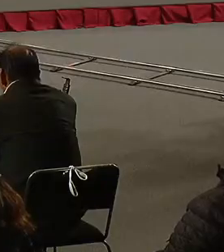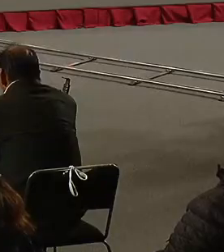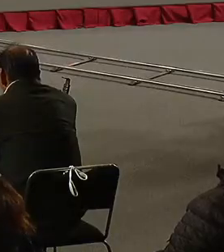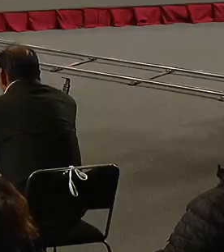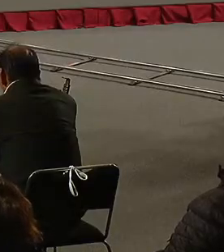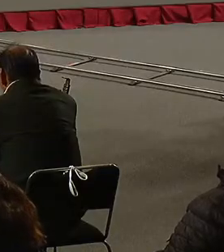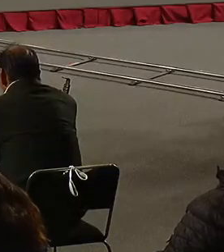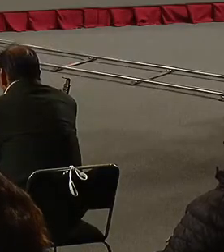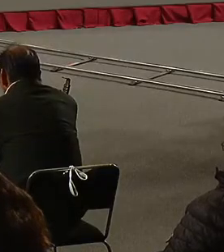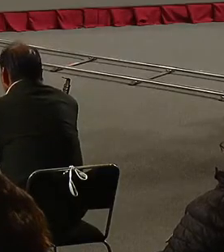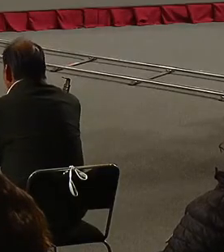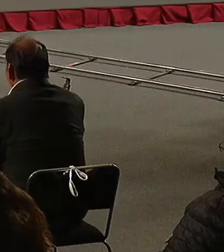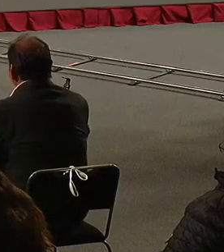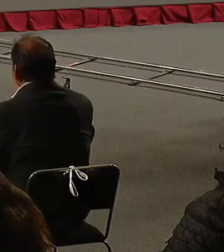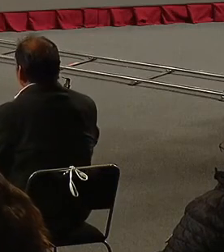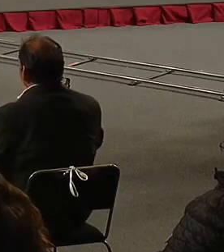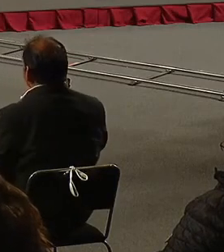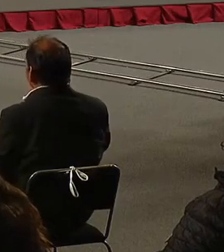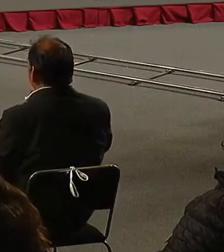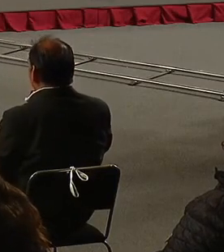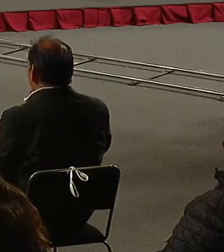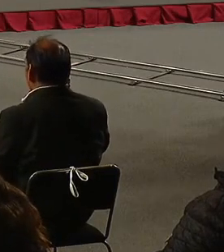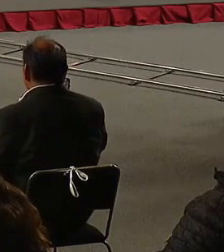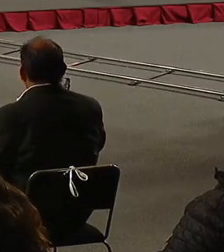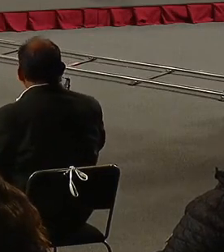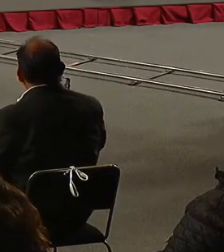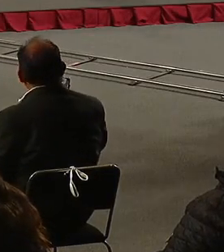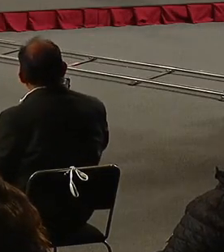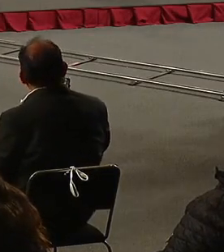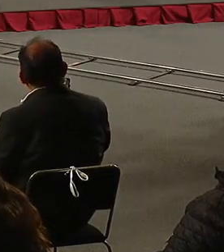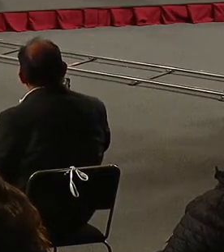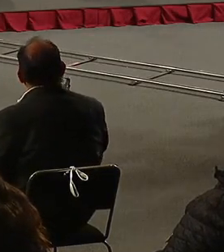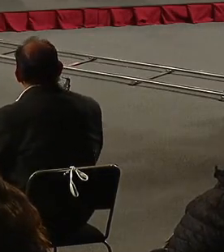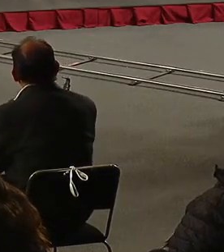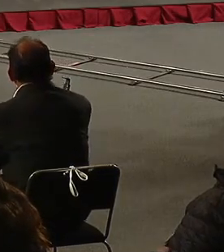Muchas gracias. Muy bien.